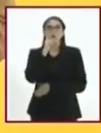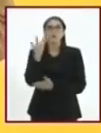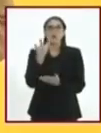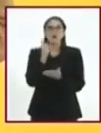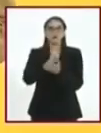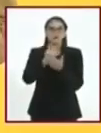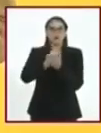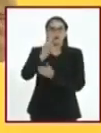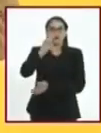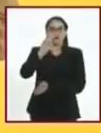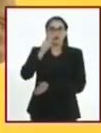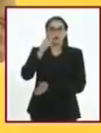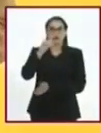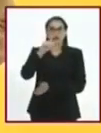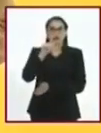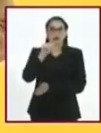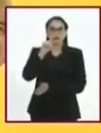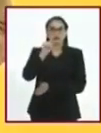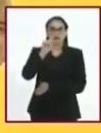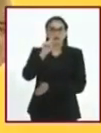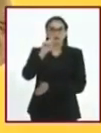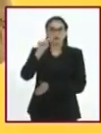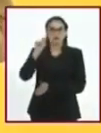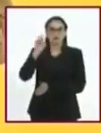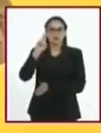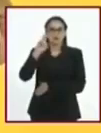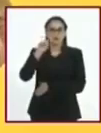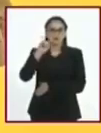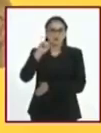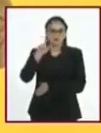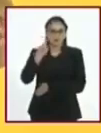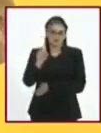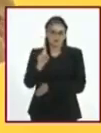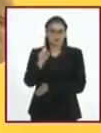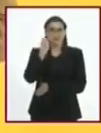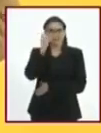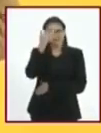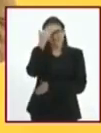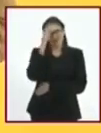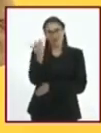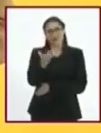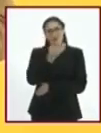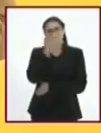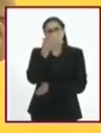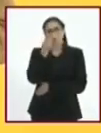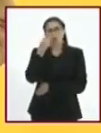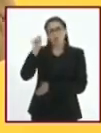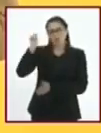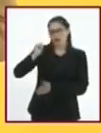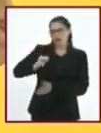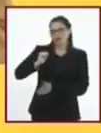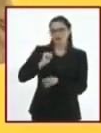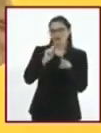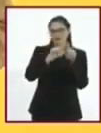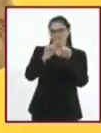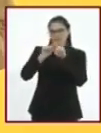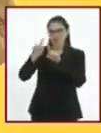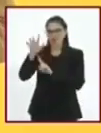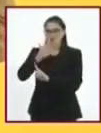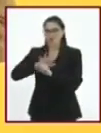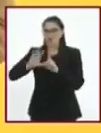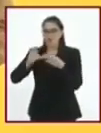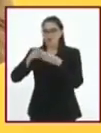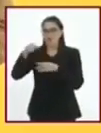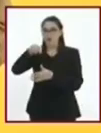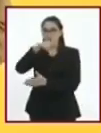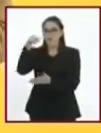Tattersfield. En él podrán conocer algunas costumbres, leyendas, ceremonias y tradiciones de comunidades de Chiapas. Se